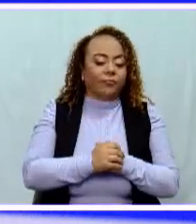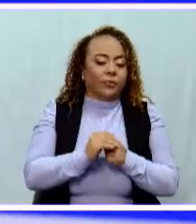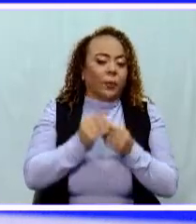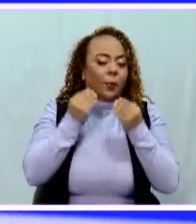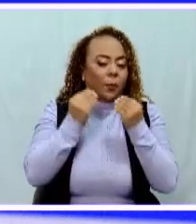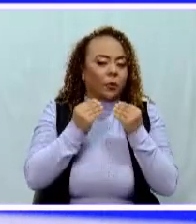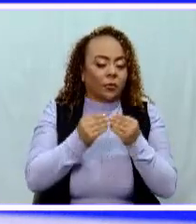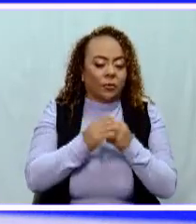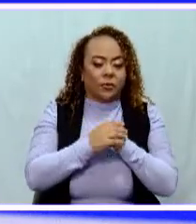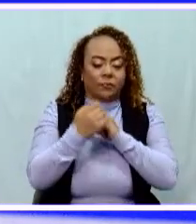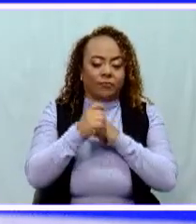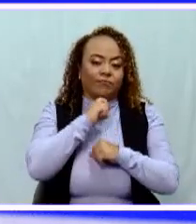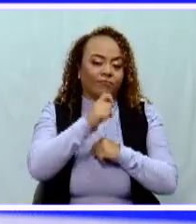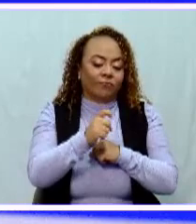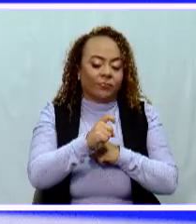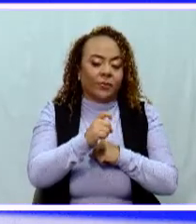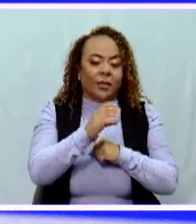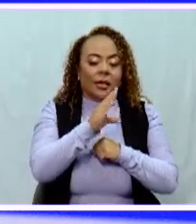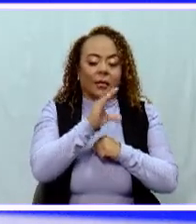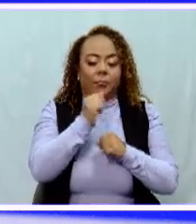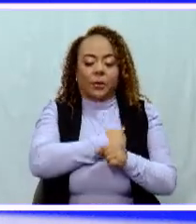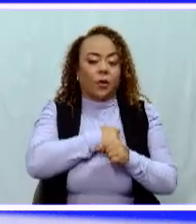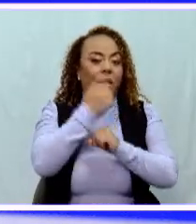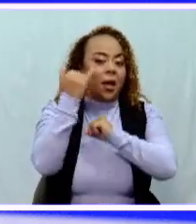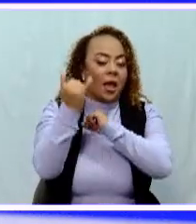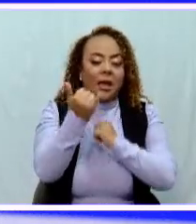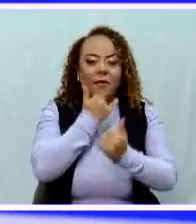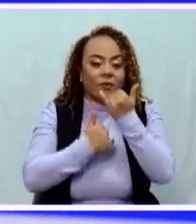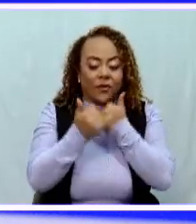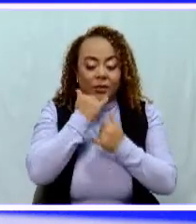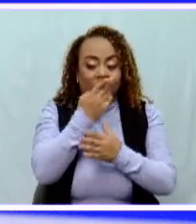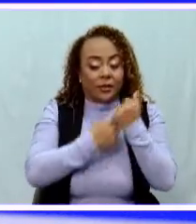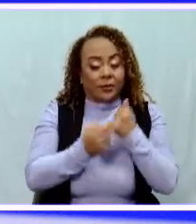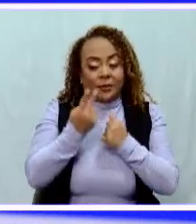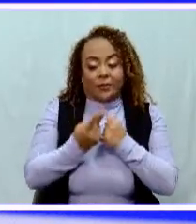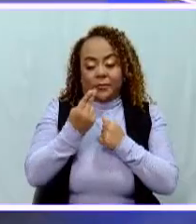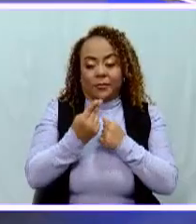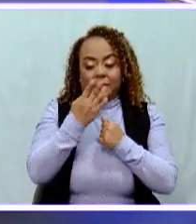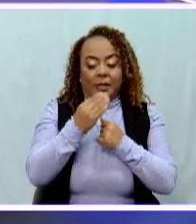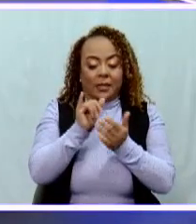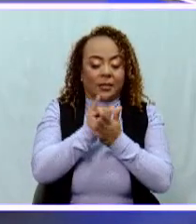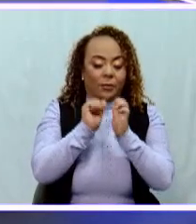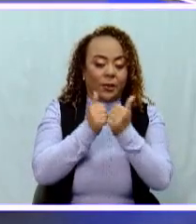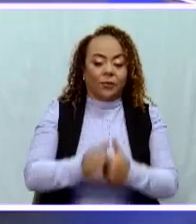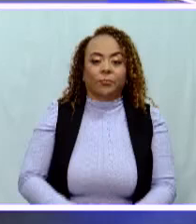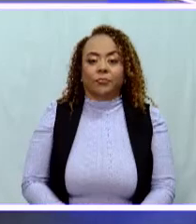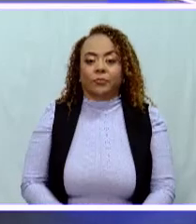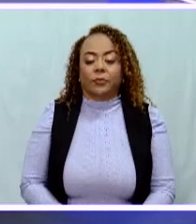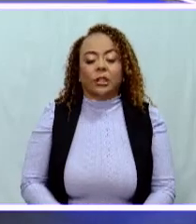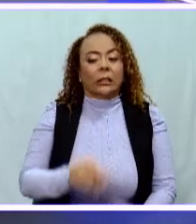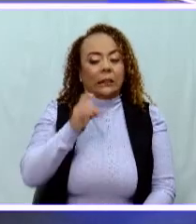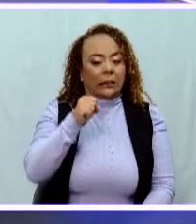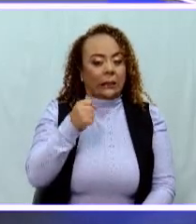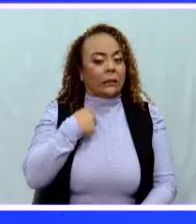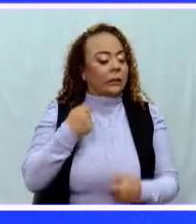cantidad importante de hierros de errores en los dos banquillos pero bueno al final son los dos y ahí están compitiendo vos sabes que si voy a sentir